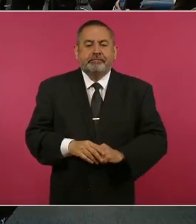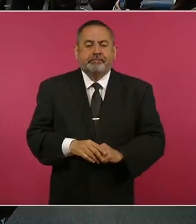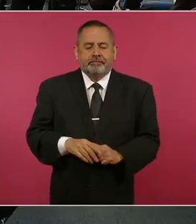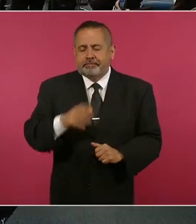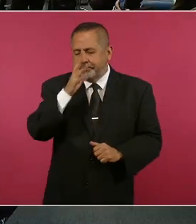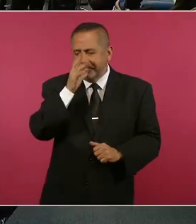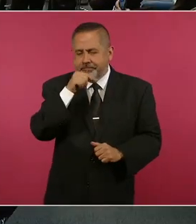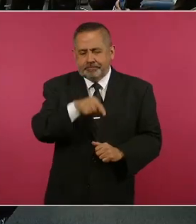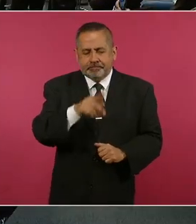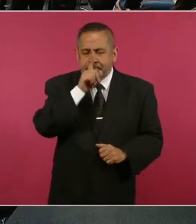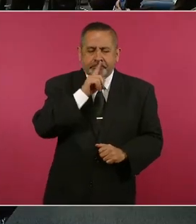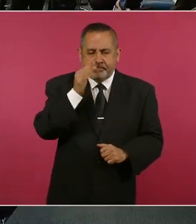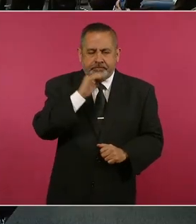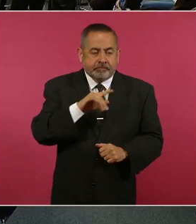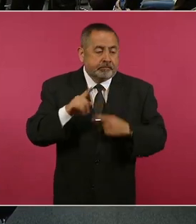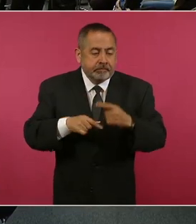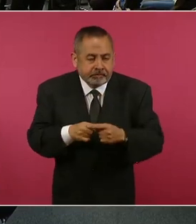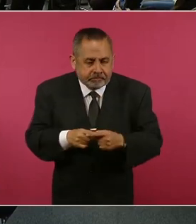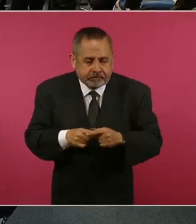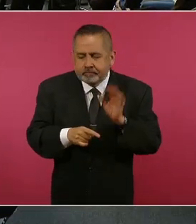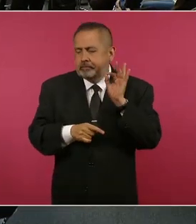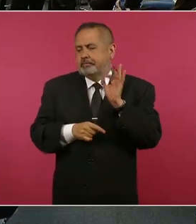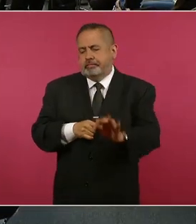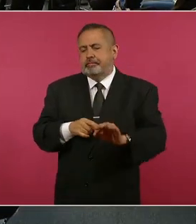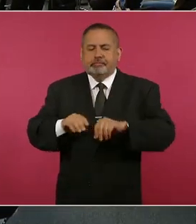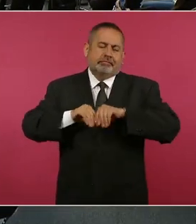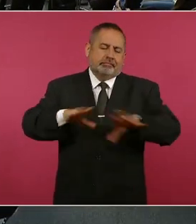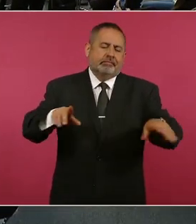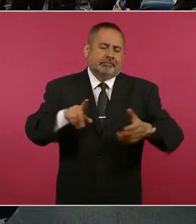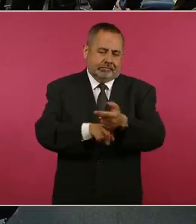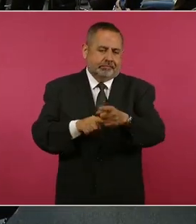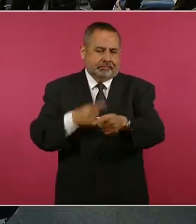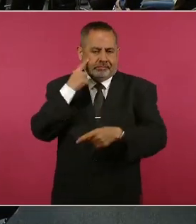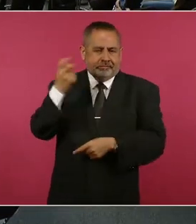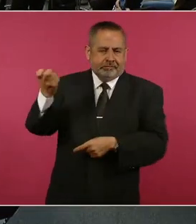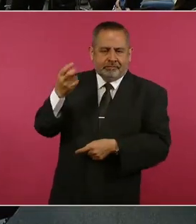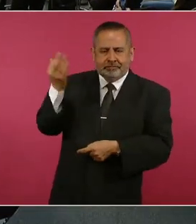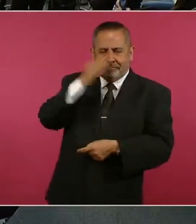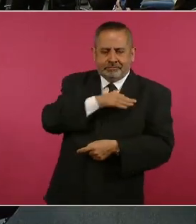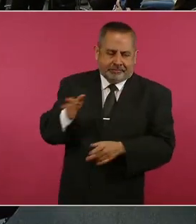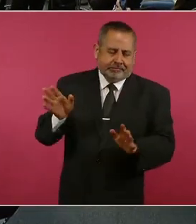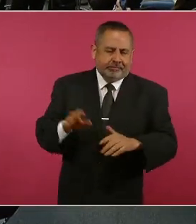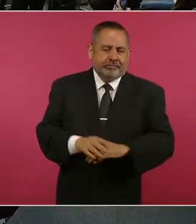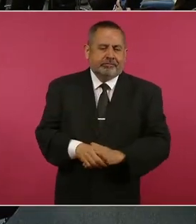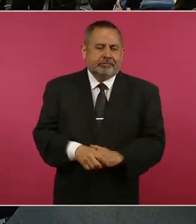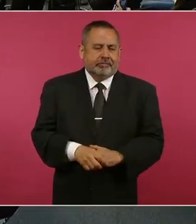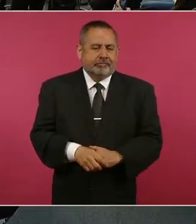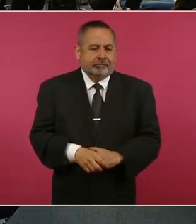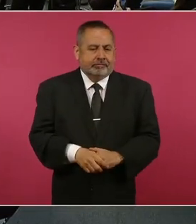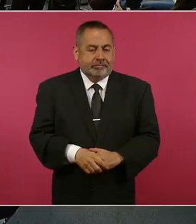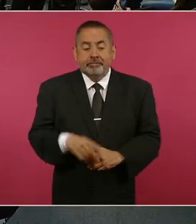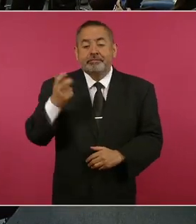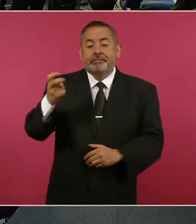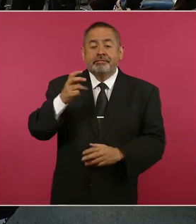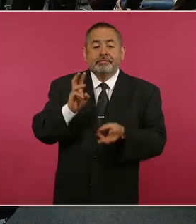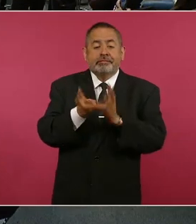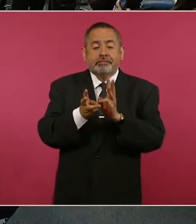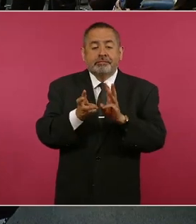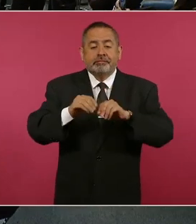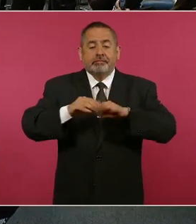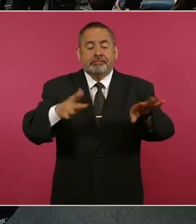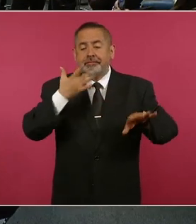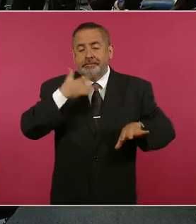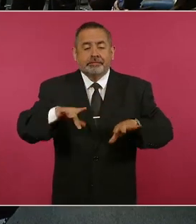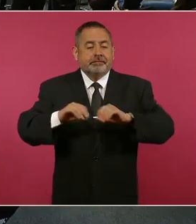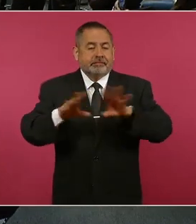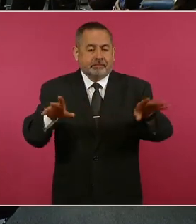No puede ser cierto. Y sí, al rato ya, ahí está. Esto es lo que circuló en WhatsApp, que es falso, que